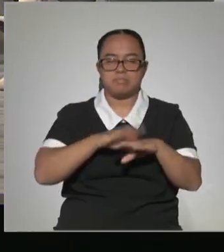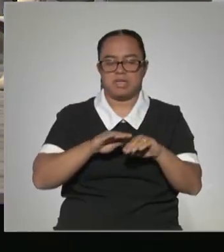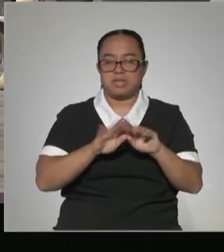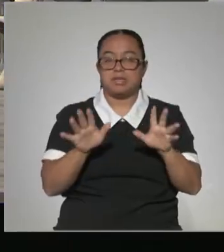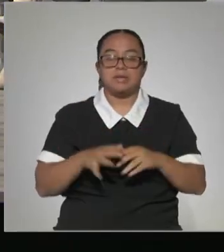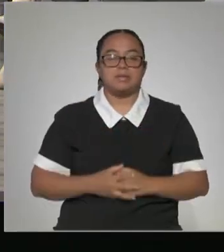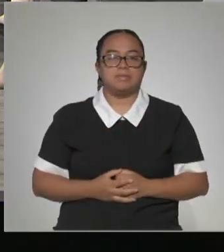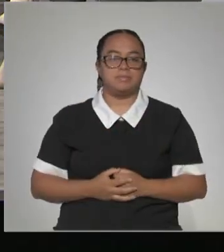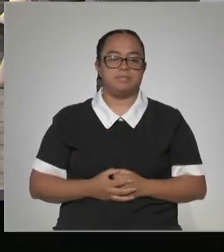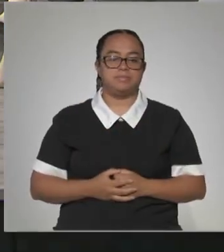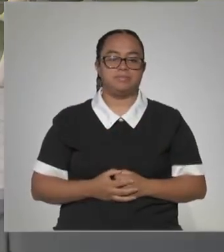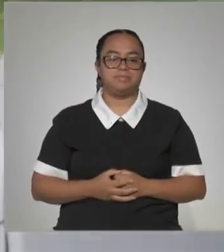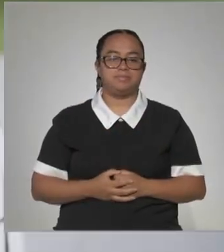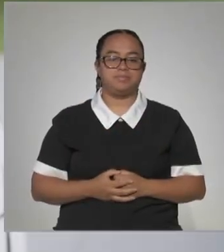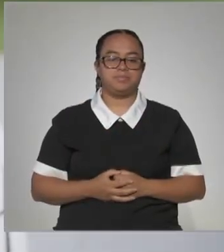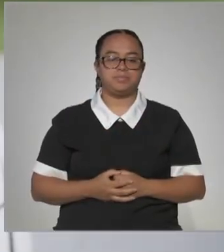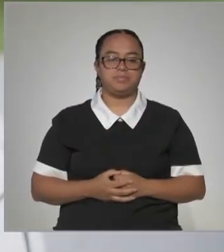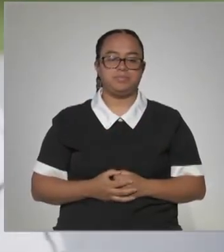él.